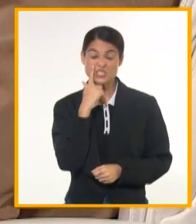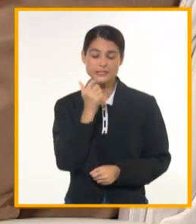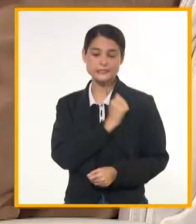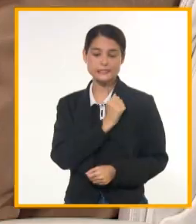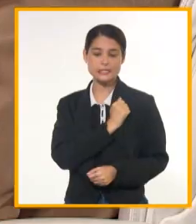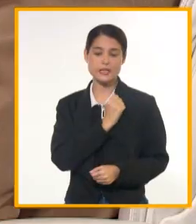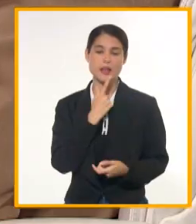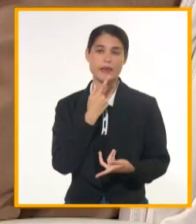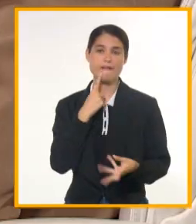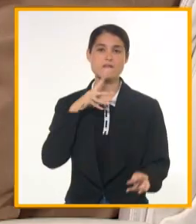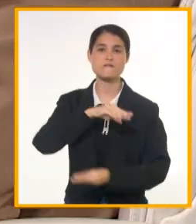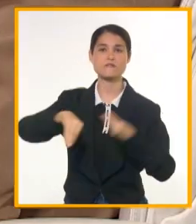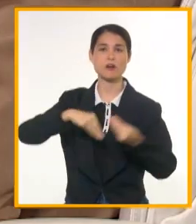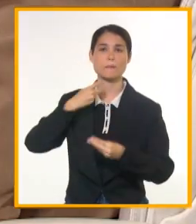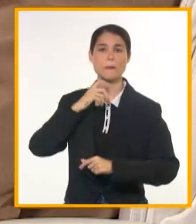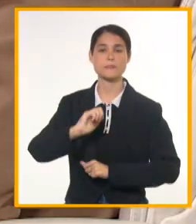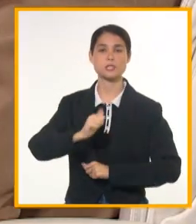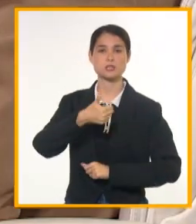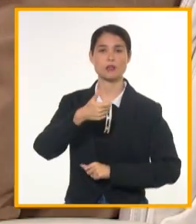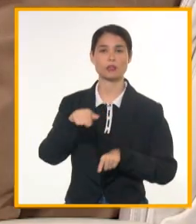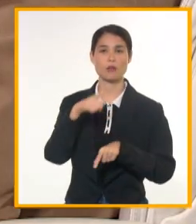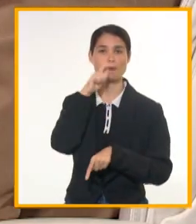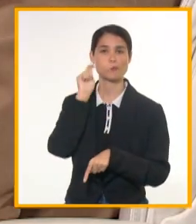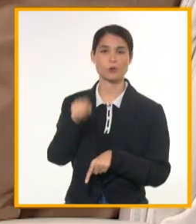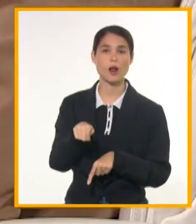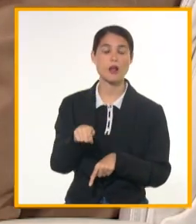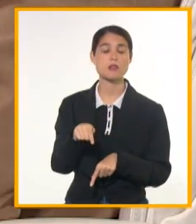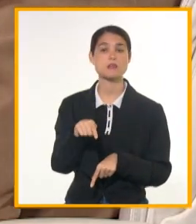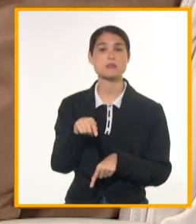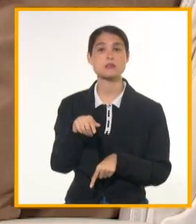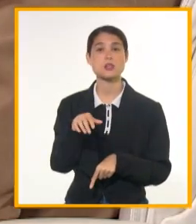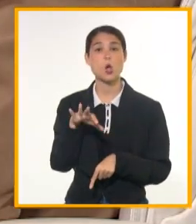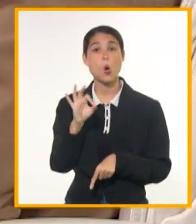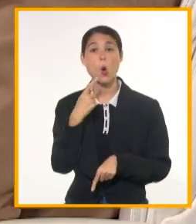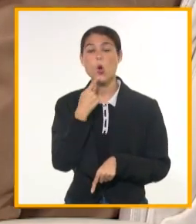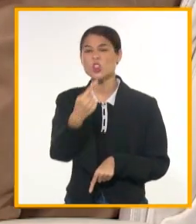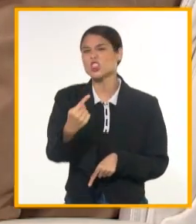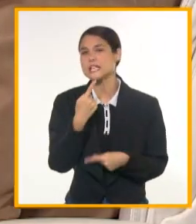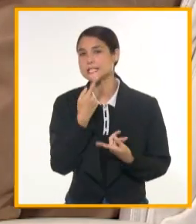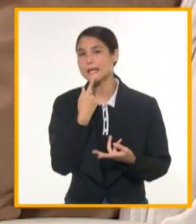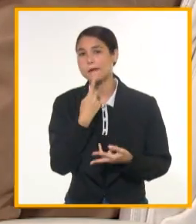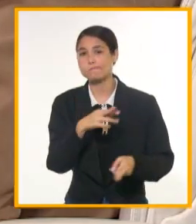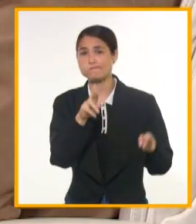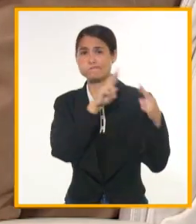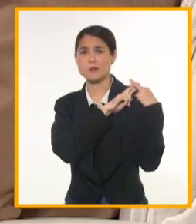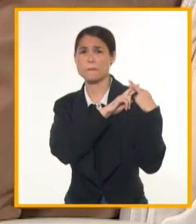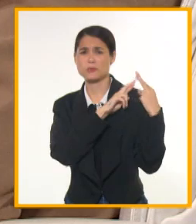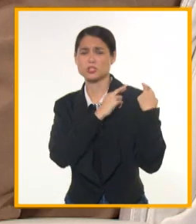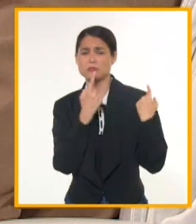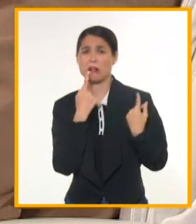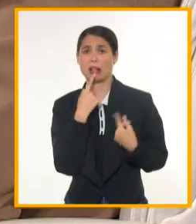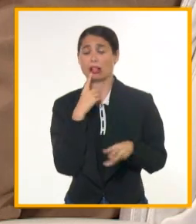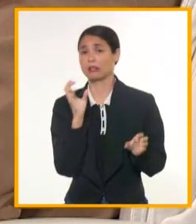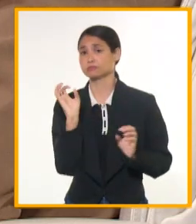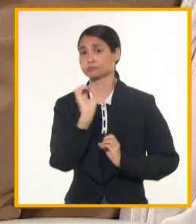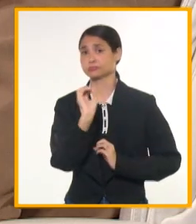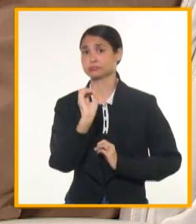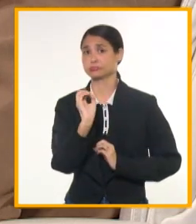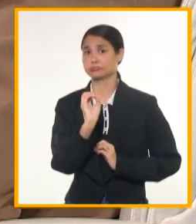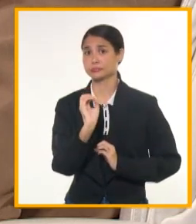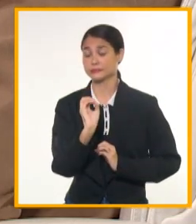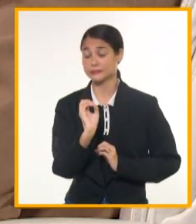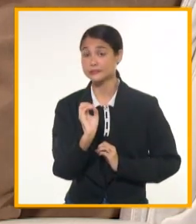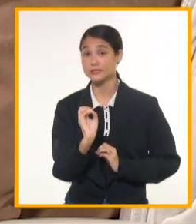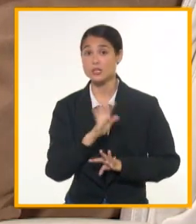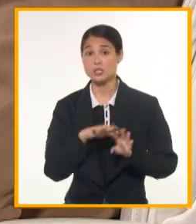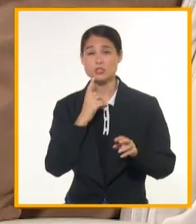de reconocer o afirmar de que Zelensky no tiene la legitimidad como para sentarse a negociar, es una idea que él ha mencionado en